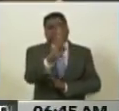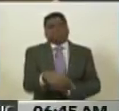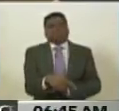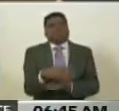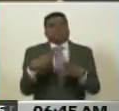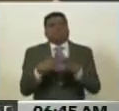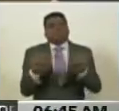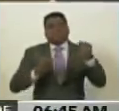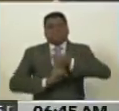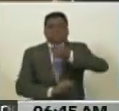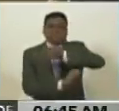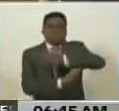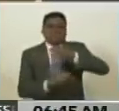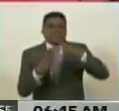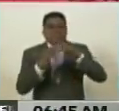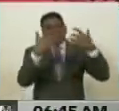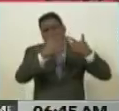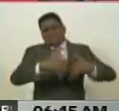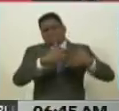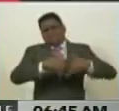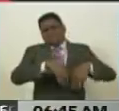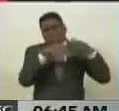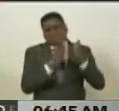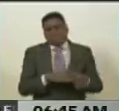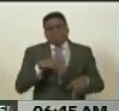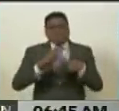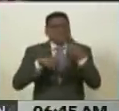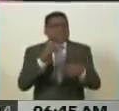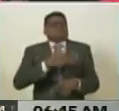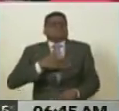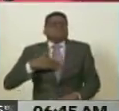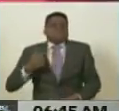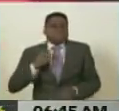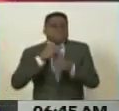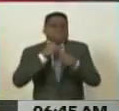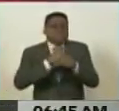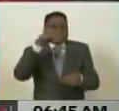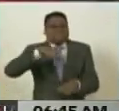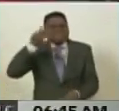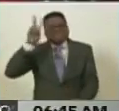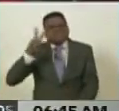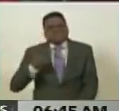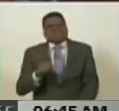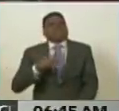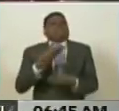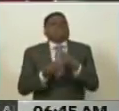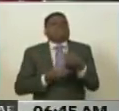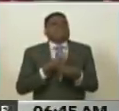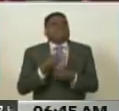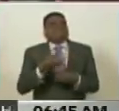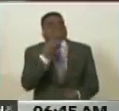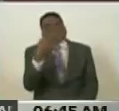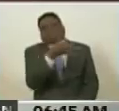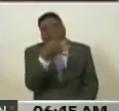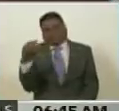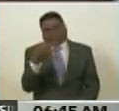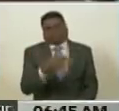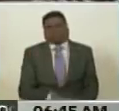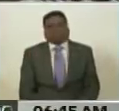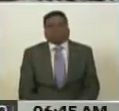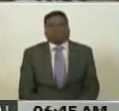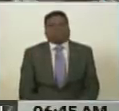apoyo a todo el empresariado honesto que está empeñado en producir y que está bueno haciendo el papel que corresponde en términos de patriotas,